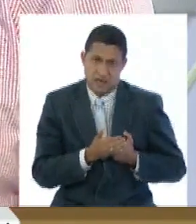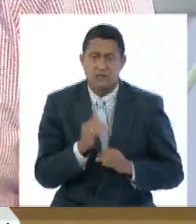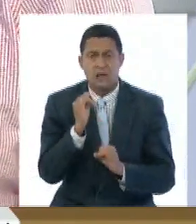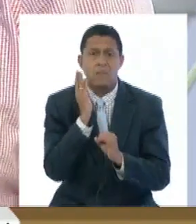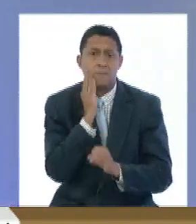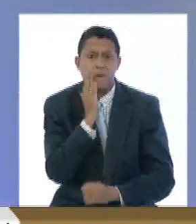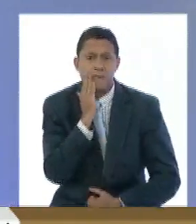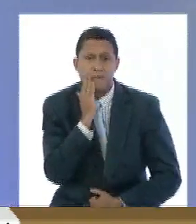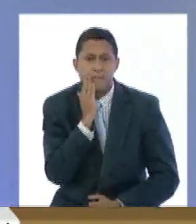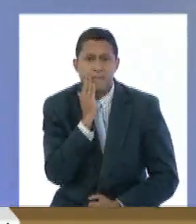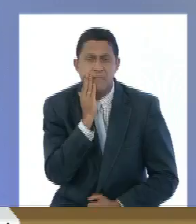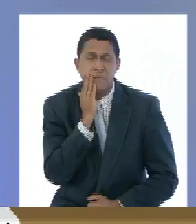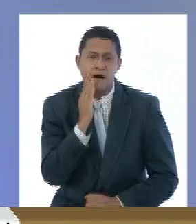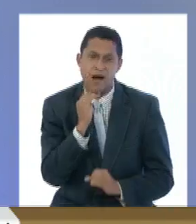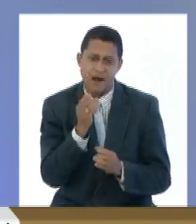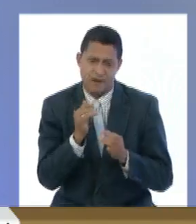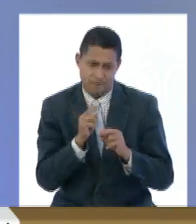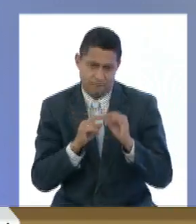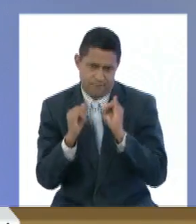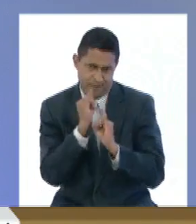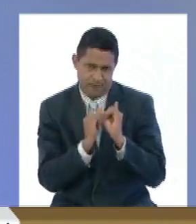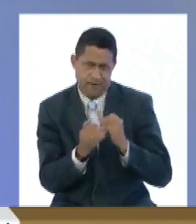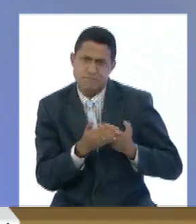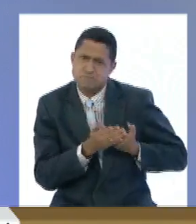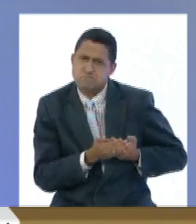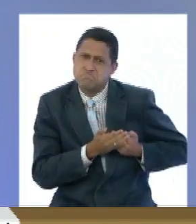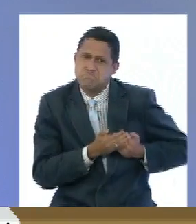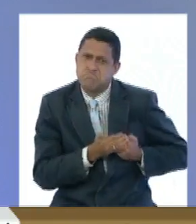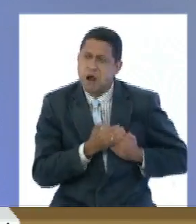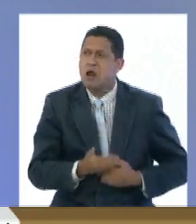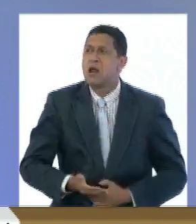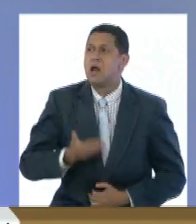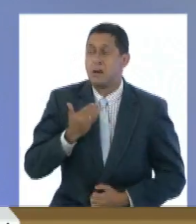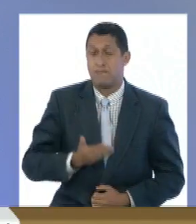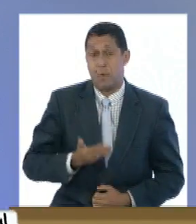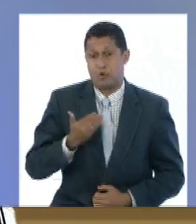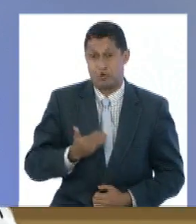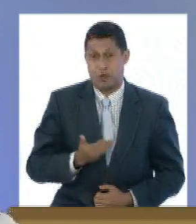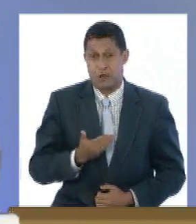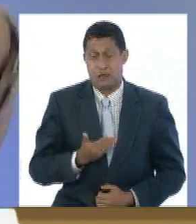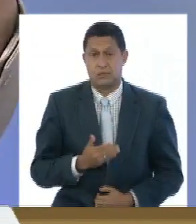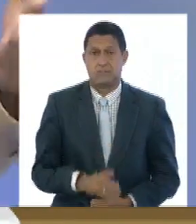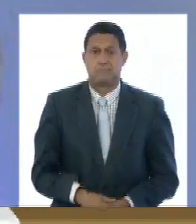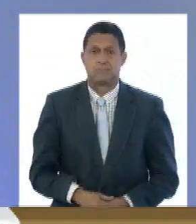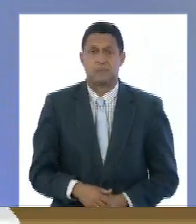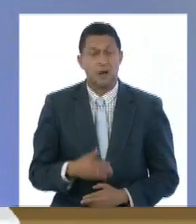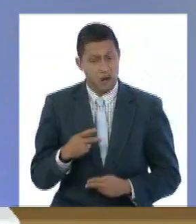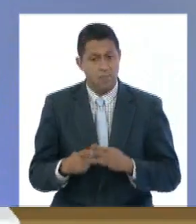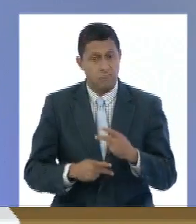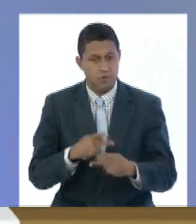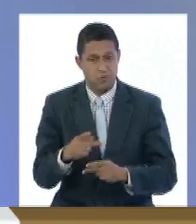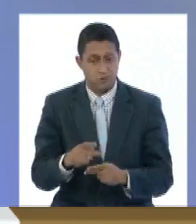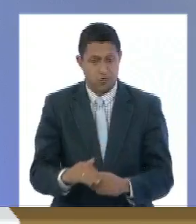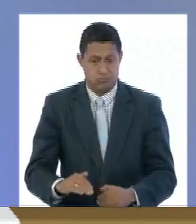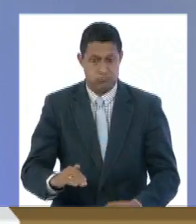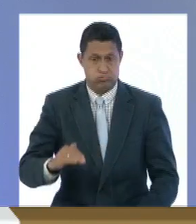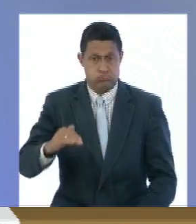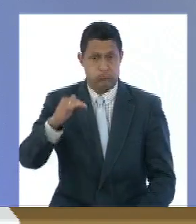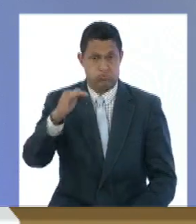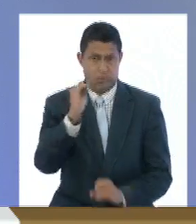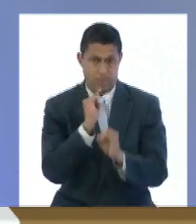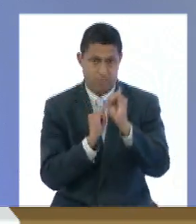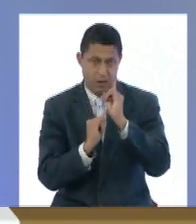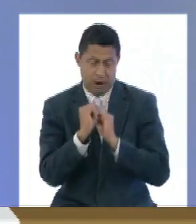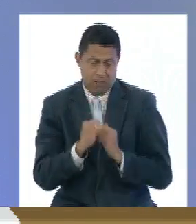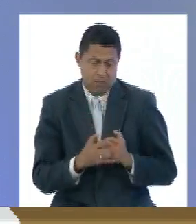materna. Hablaba usted que la lactancia materna es sumamente importante en el proceso de crecimiento de este bebé